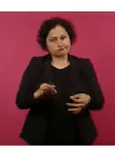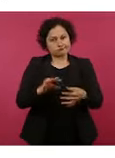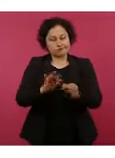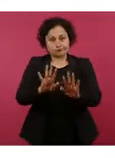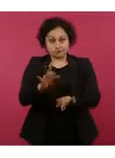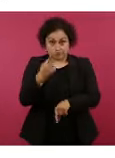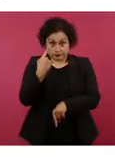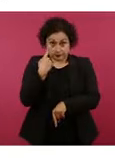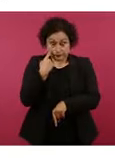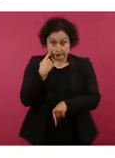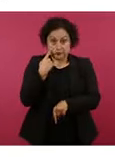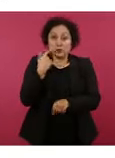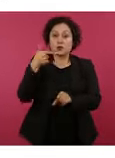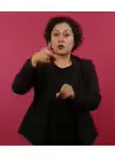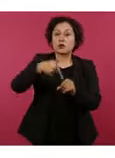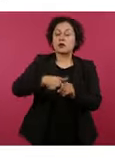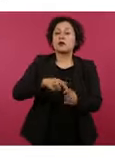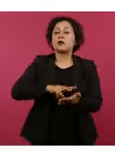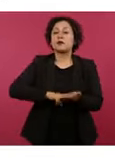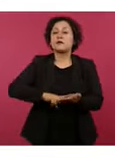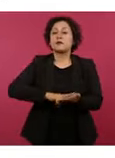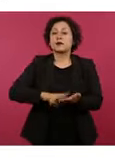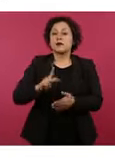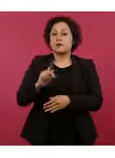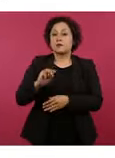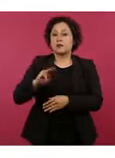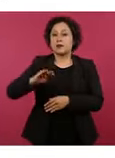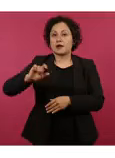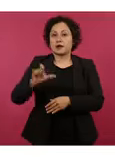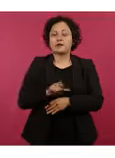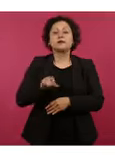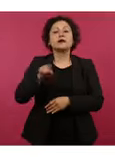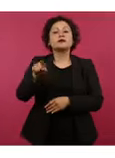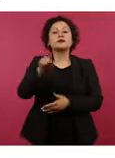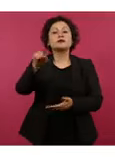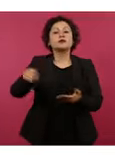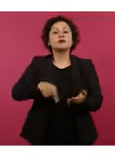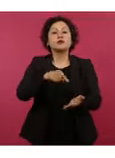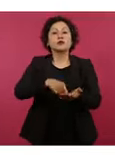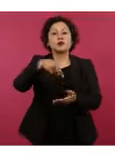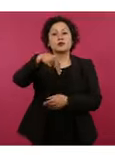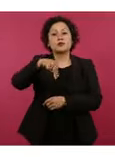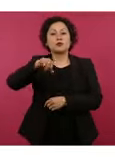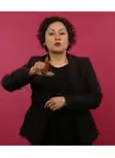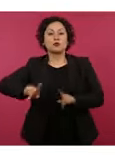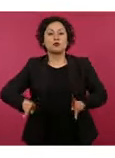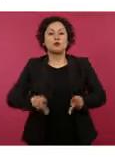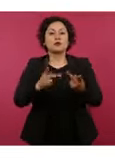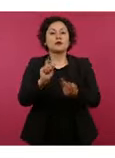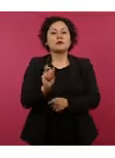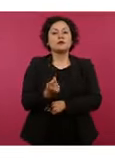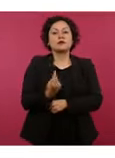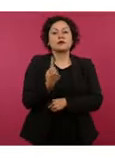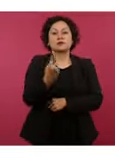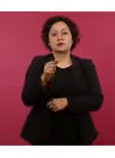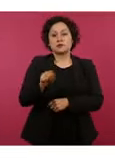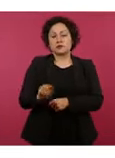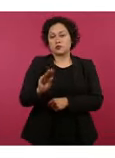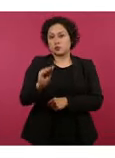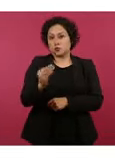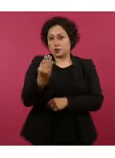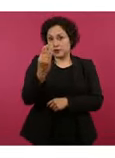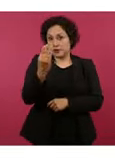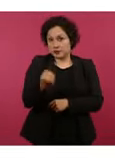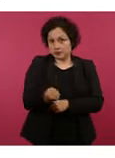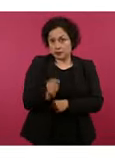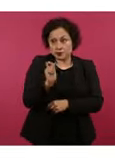la regular, franquicia Pemex en Apodaca, Nuevo León, con el litro en 21 pesos con 99 centavos,